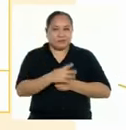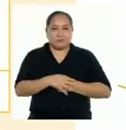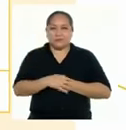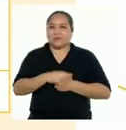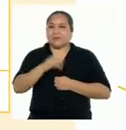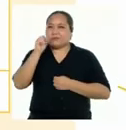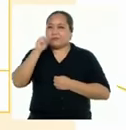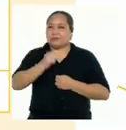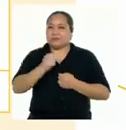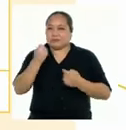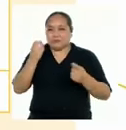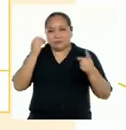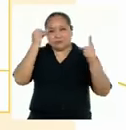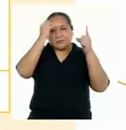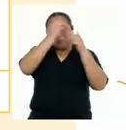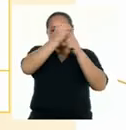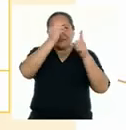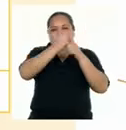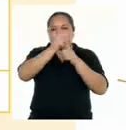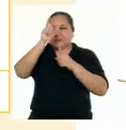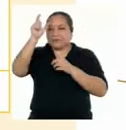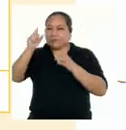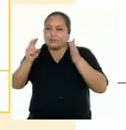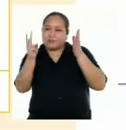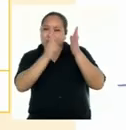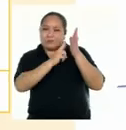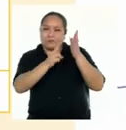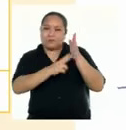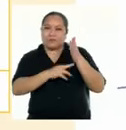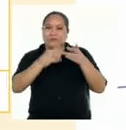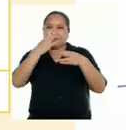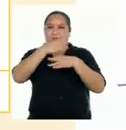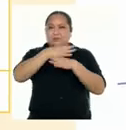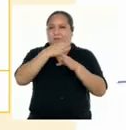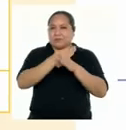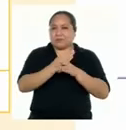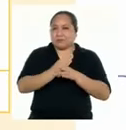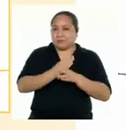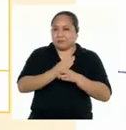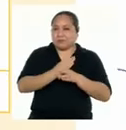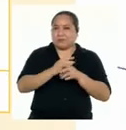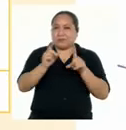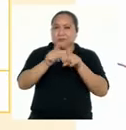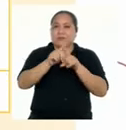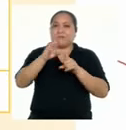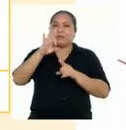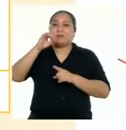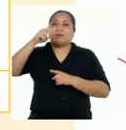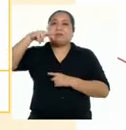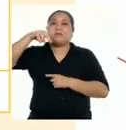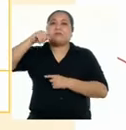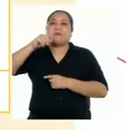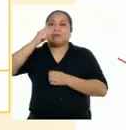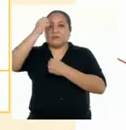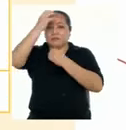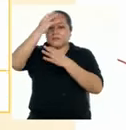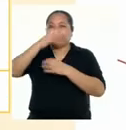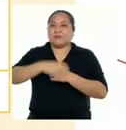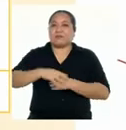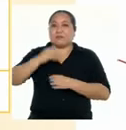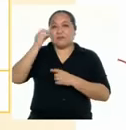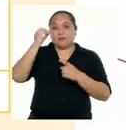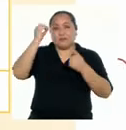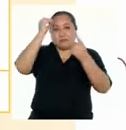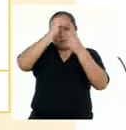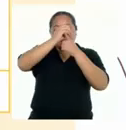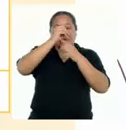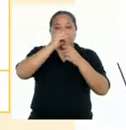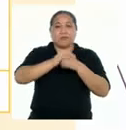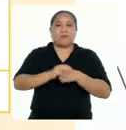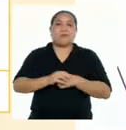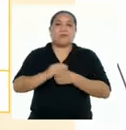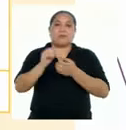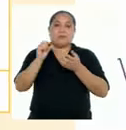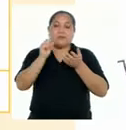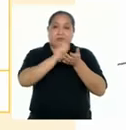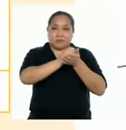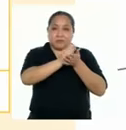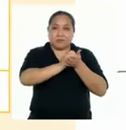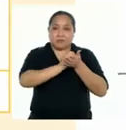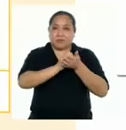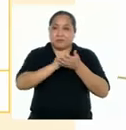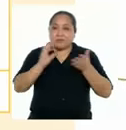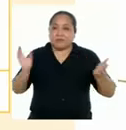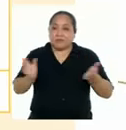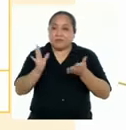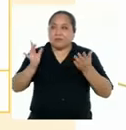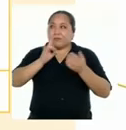propósito, el destinatario, el tipo de texto, el formato y las fuentes de información. El propósito de mi artículo es promover el uso